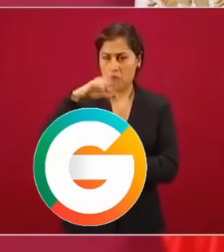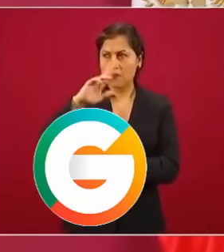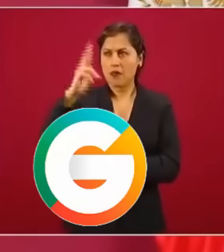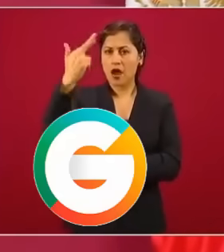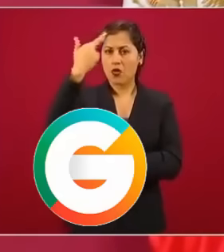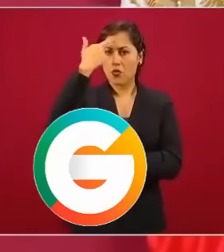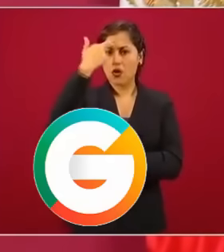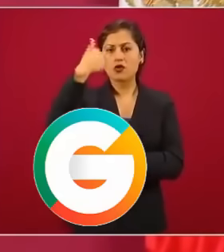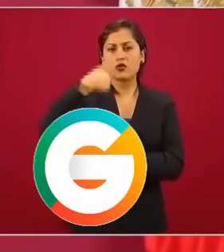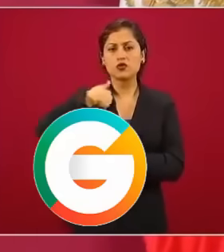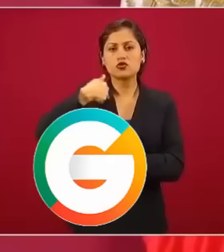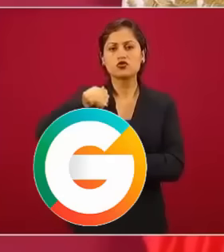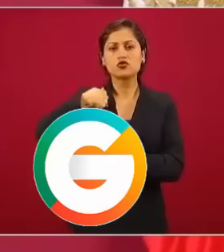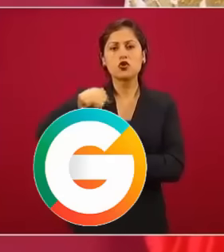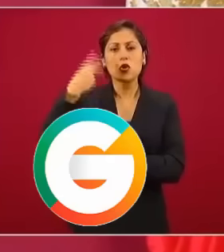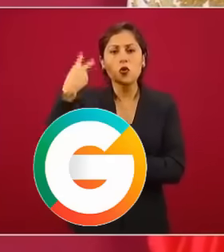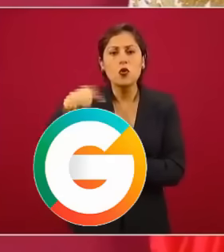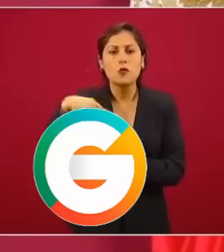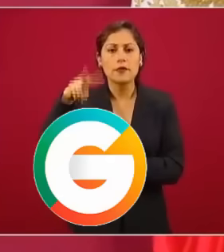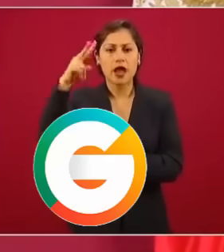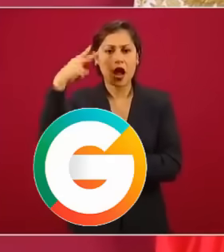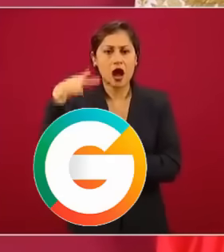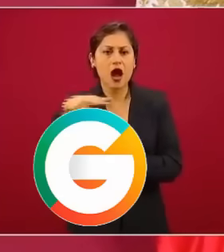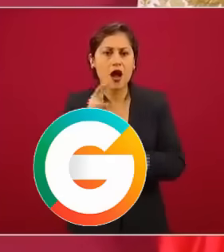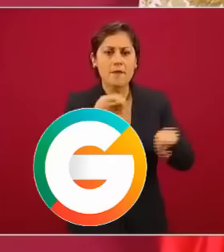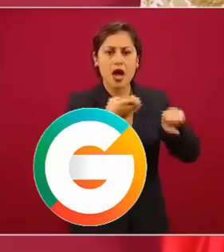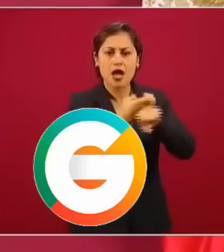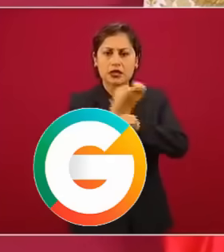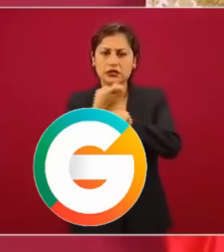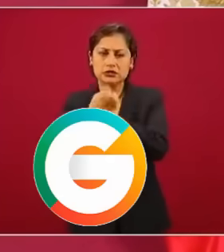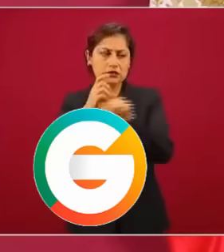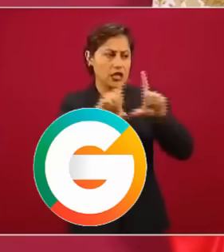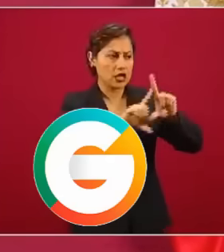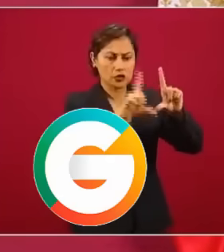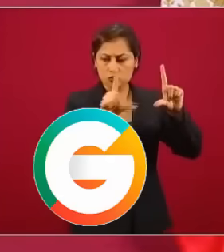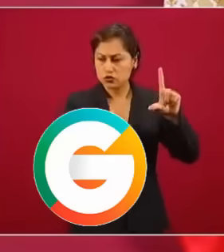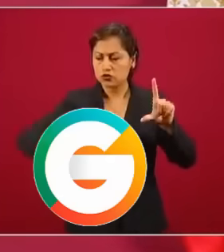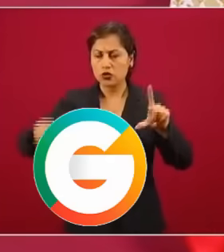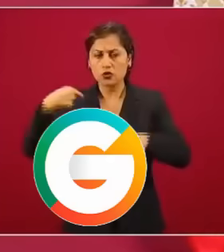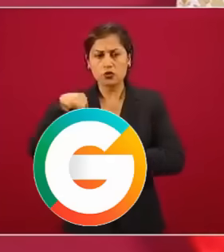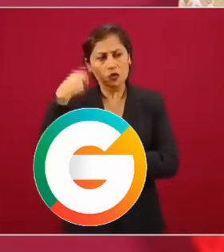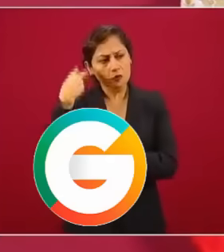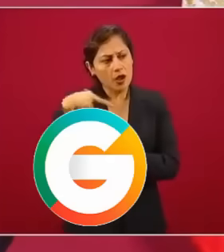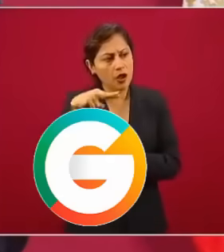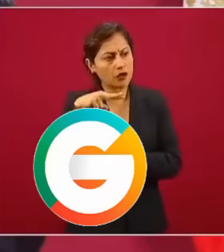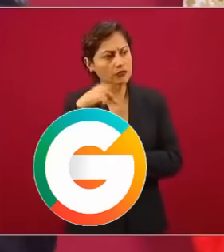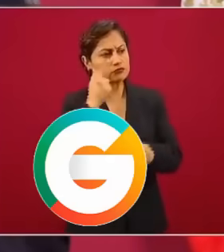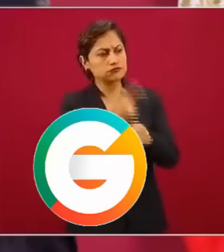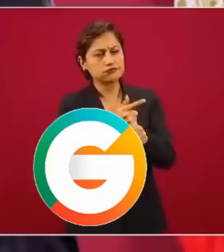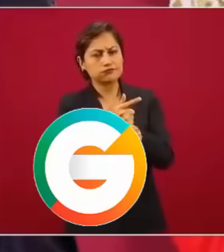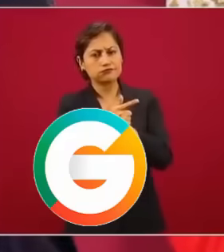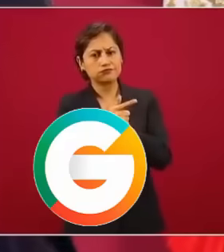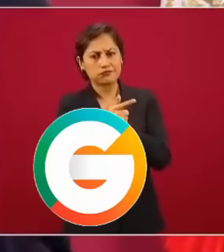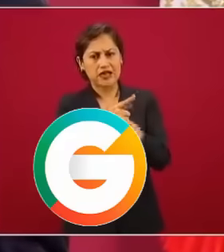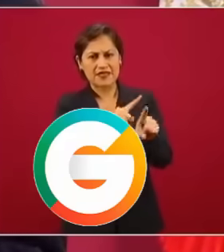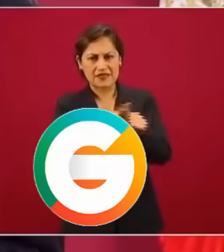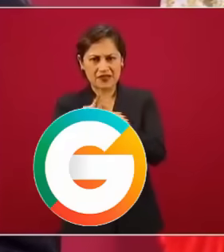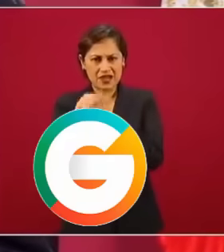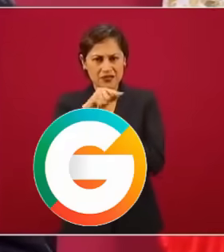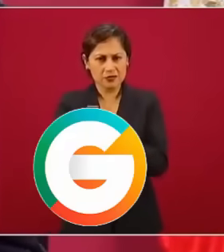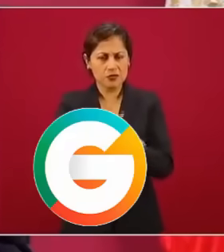visitaba el país, iba a las plazas y les decía yo, a ver, que levanten la